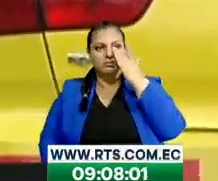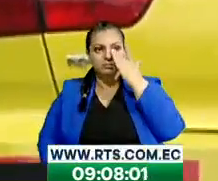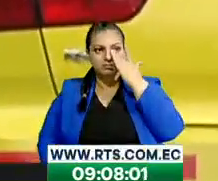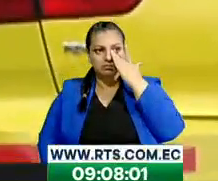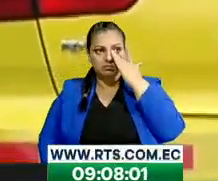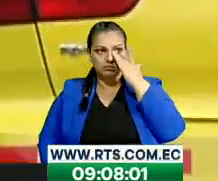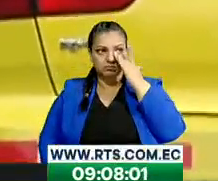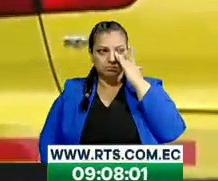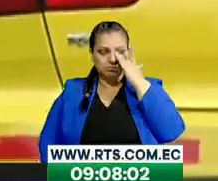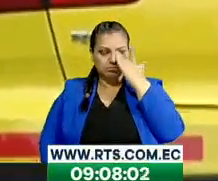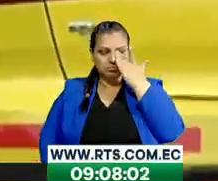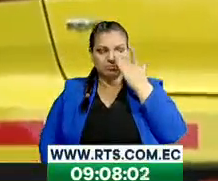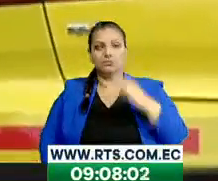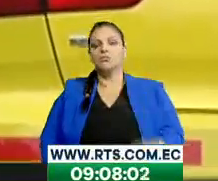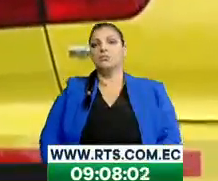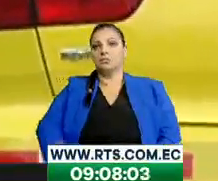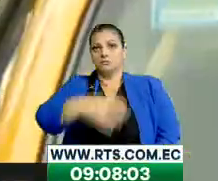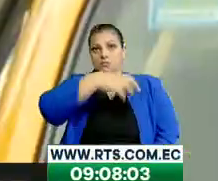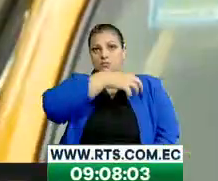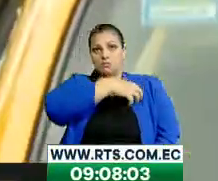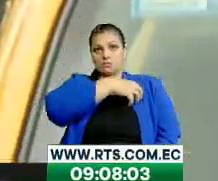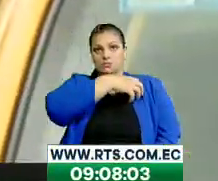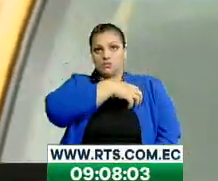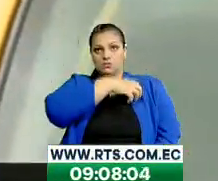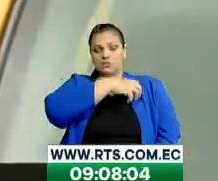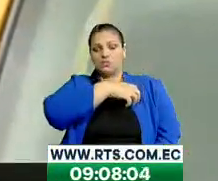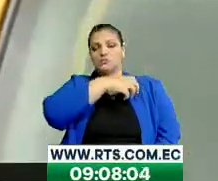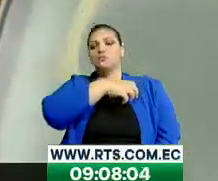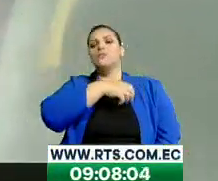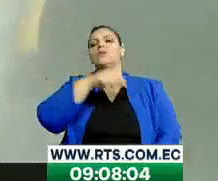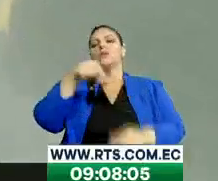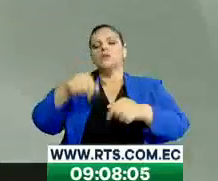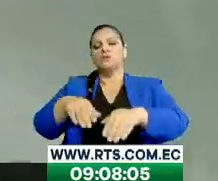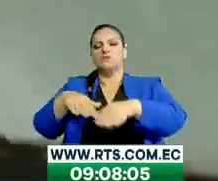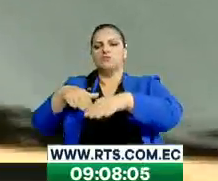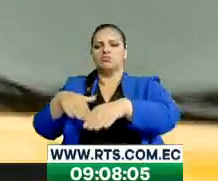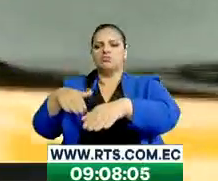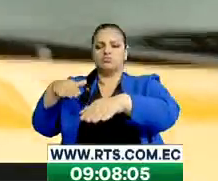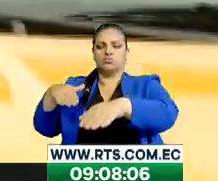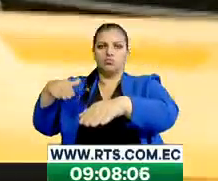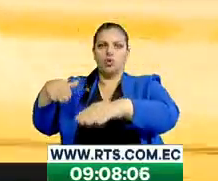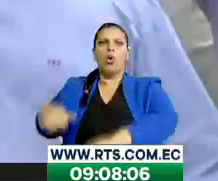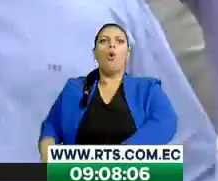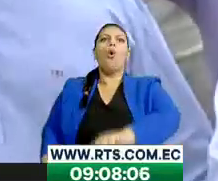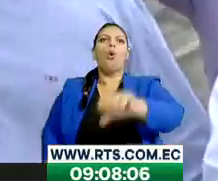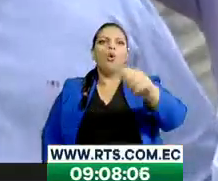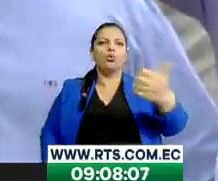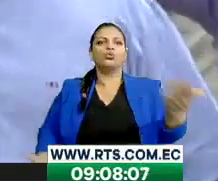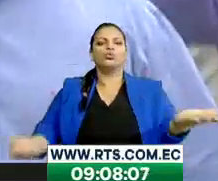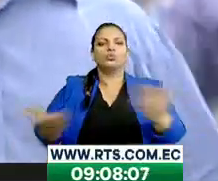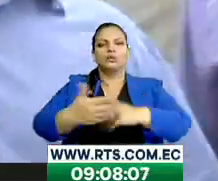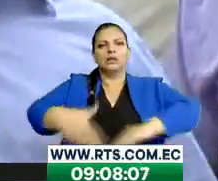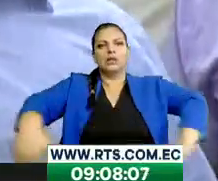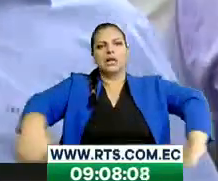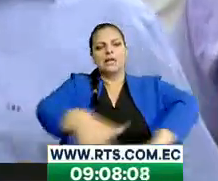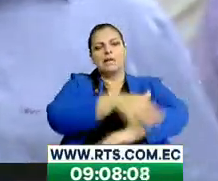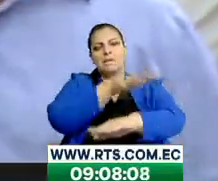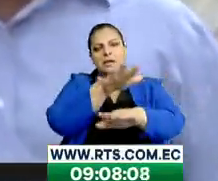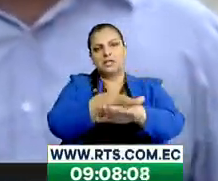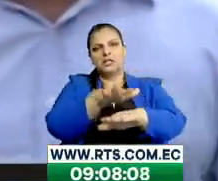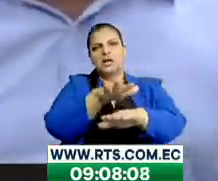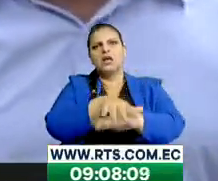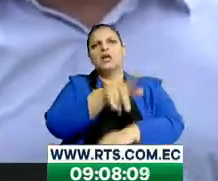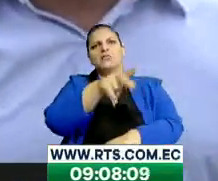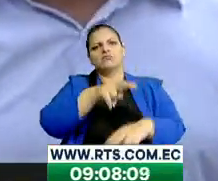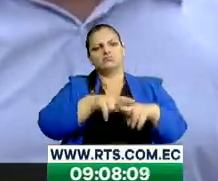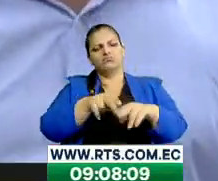Desde la avenida Barcelona en el primer caso, los otros partieron de Machala y Quisquís. Choferes de la Unión de Taxistas del